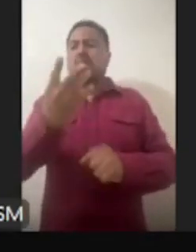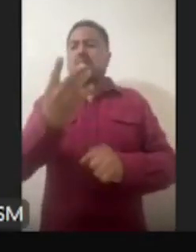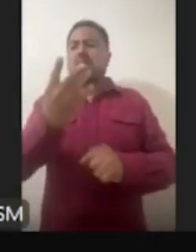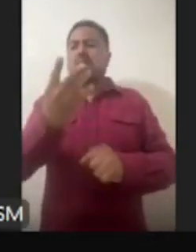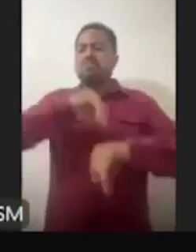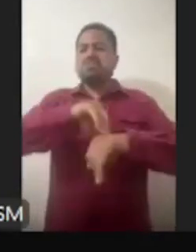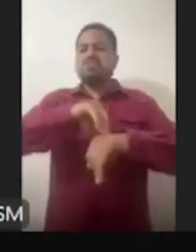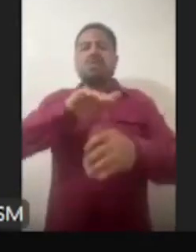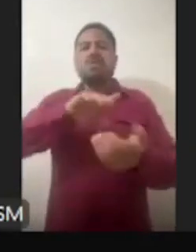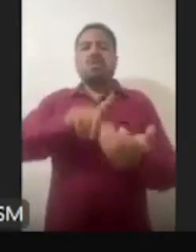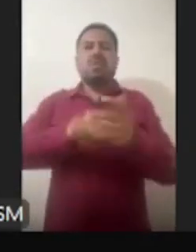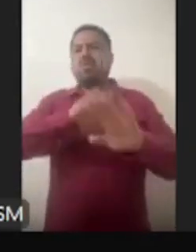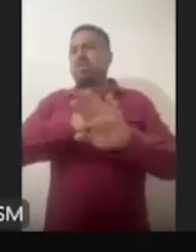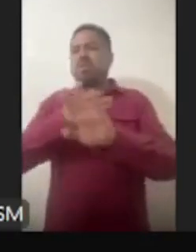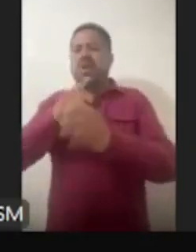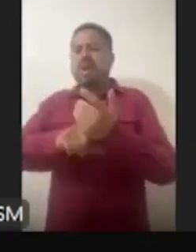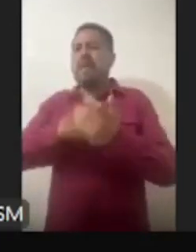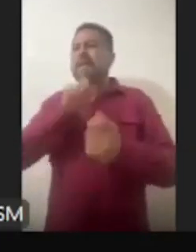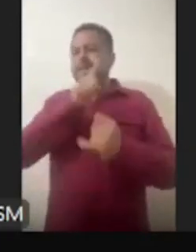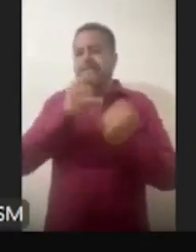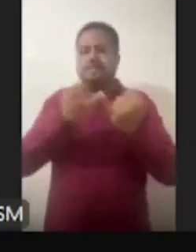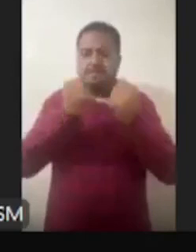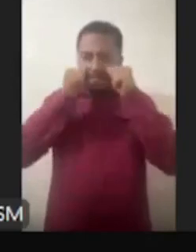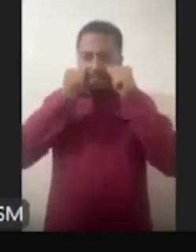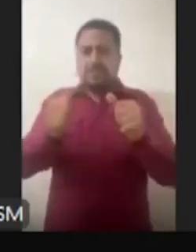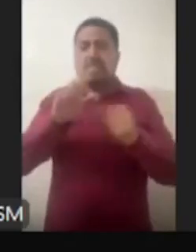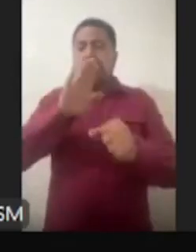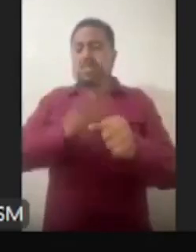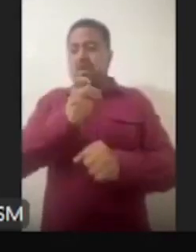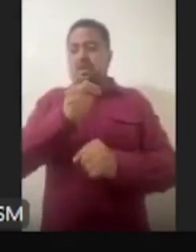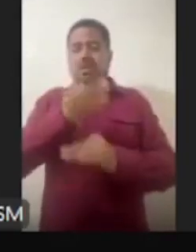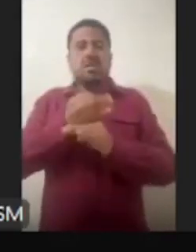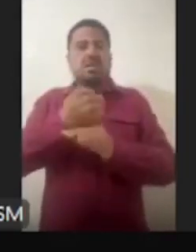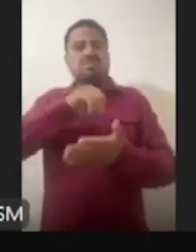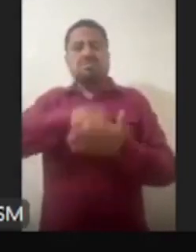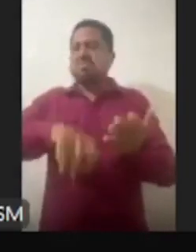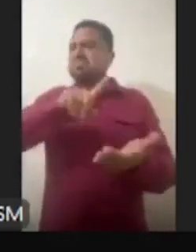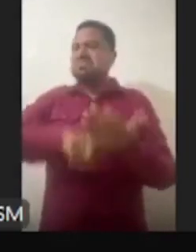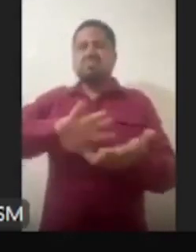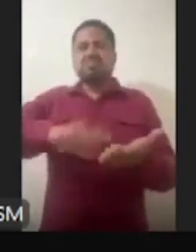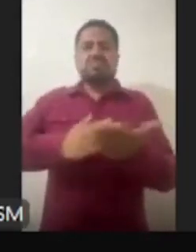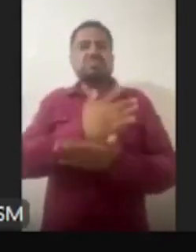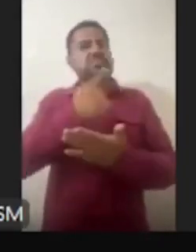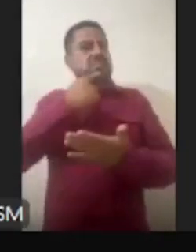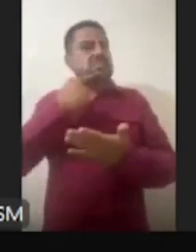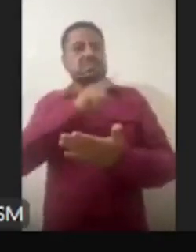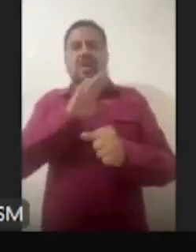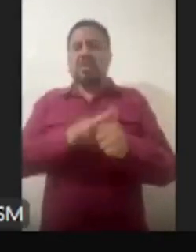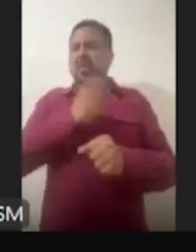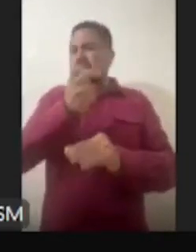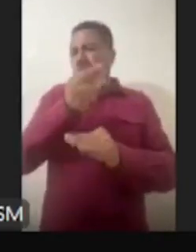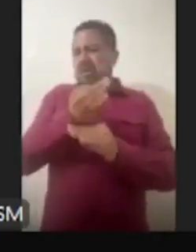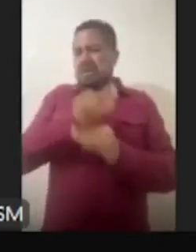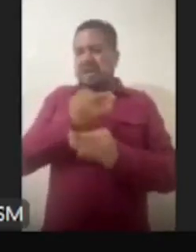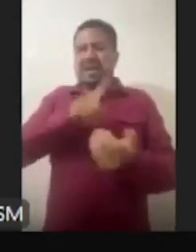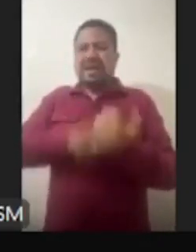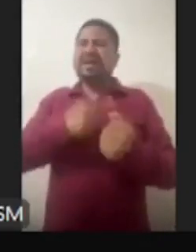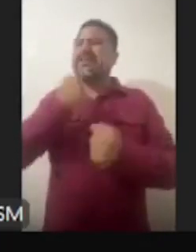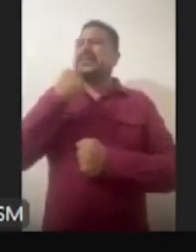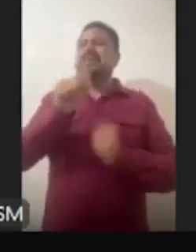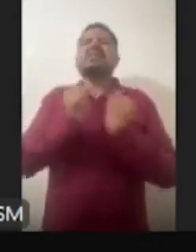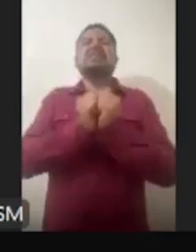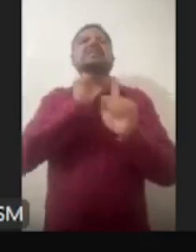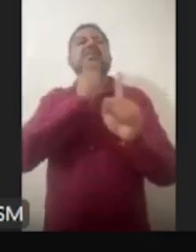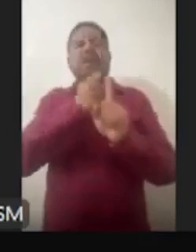misma. Por tanto, se deja sin efectos el acto impugnado por el que se dio inicio el presente medio impugnativo consistente en el acuerdo 133,